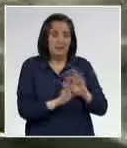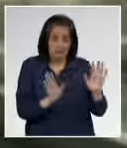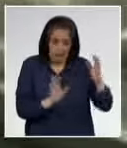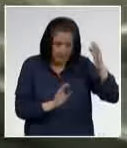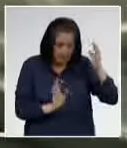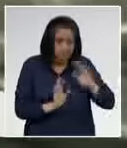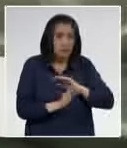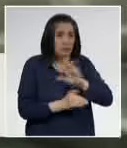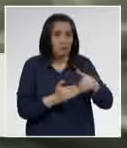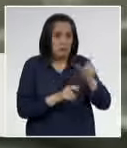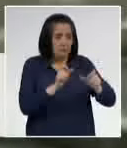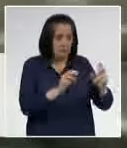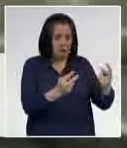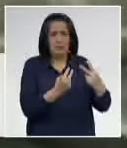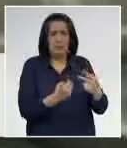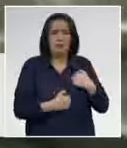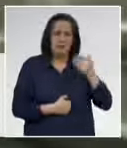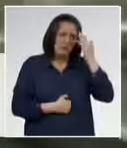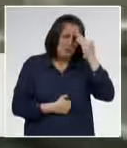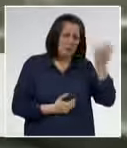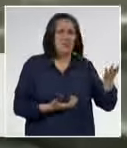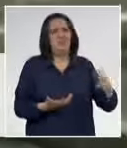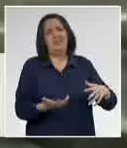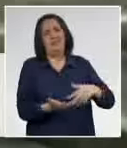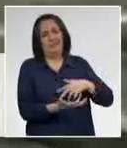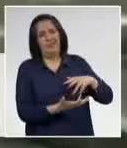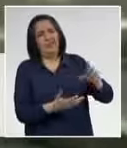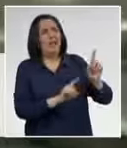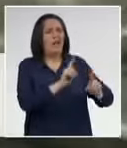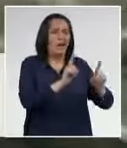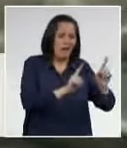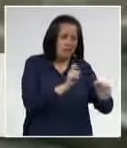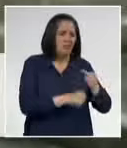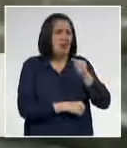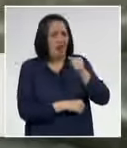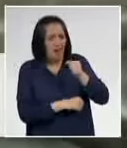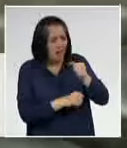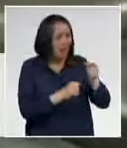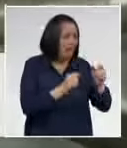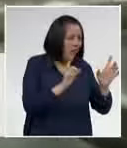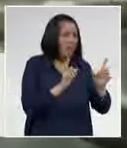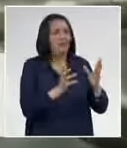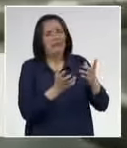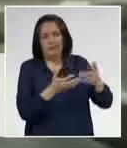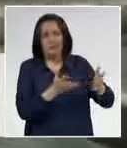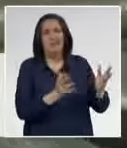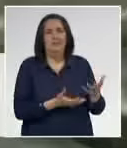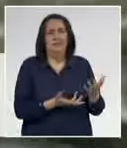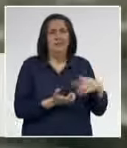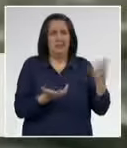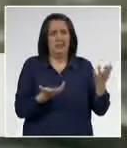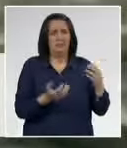definitivamente para todos los que nos escuchan. Yo sé que hay un ambiente creado por algunos medios de prensa y buscando